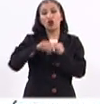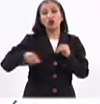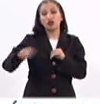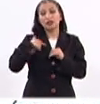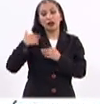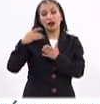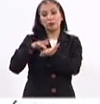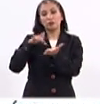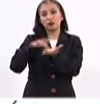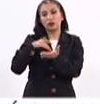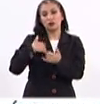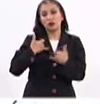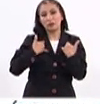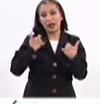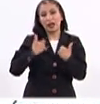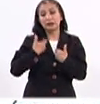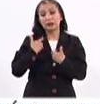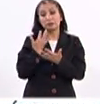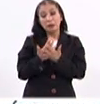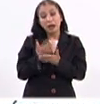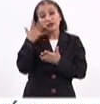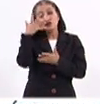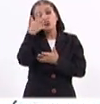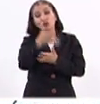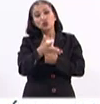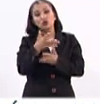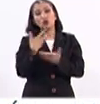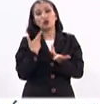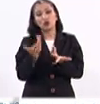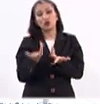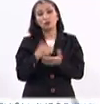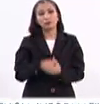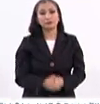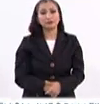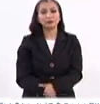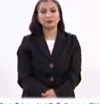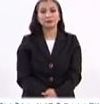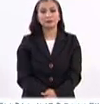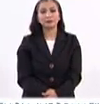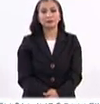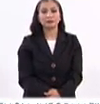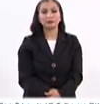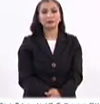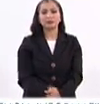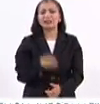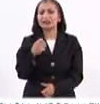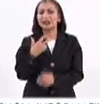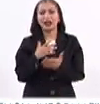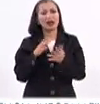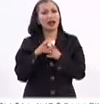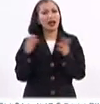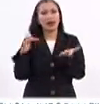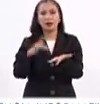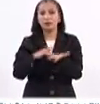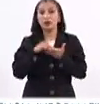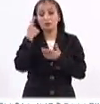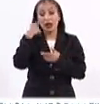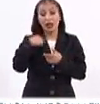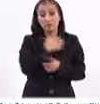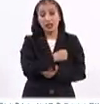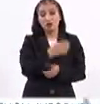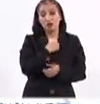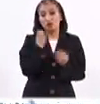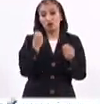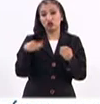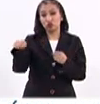son el sustento de estos jóvenes, esperanza de nuestro presente y semilla de nuestro futuro. Es una gran ayuda para mi hijo como